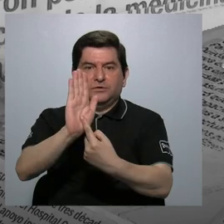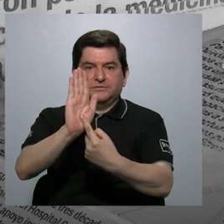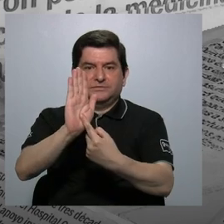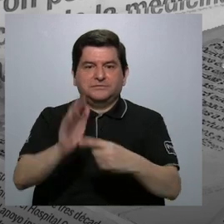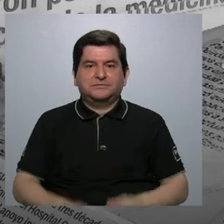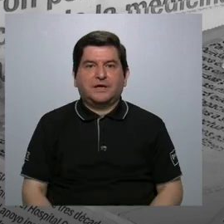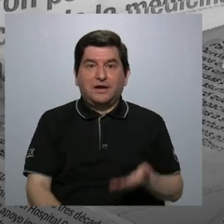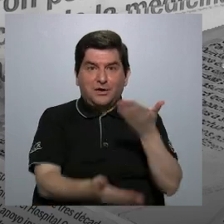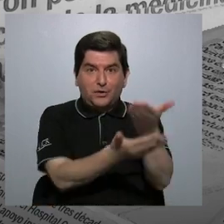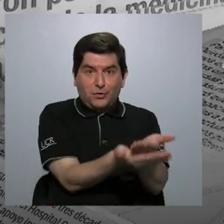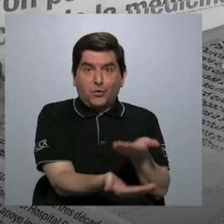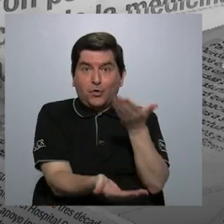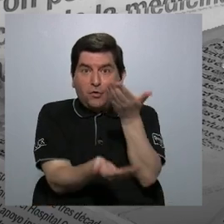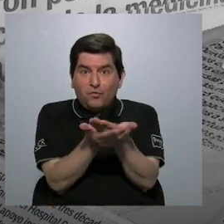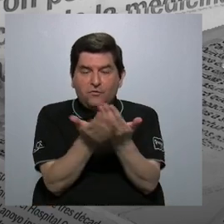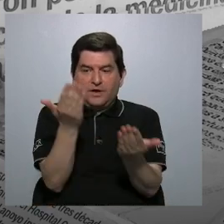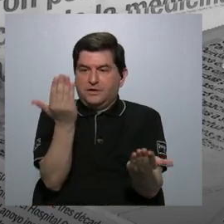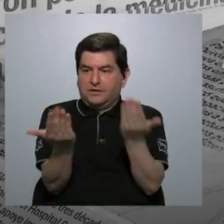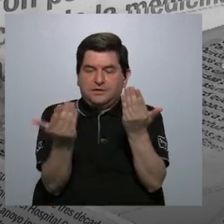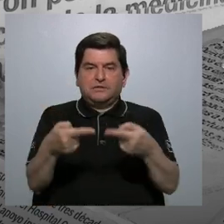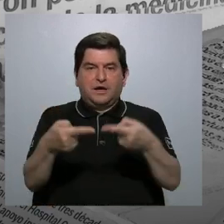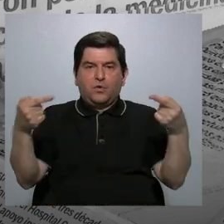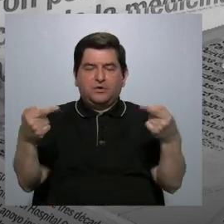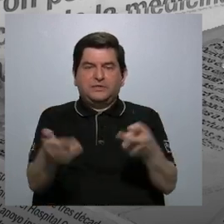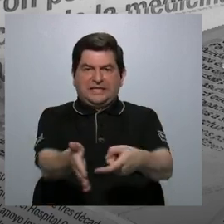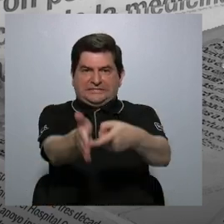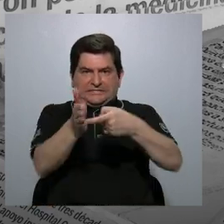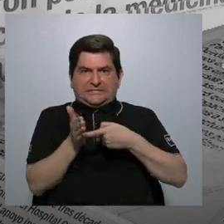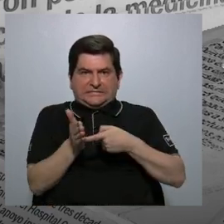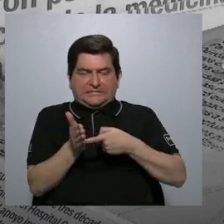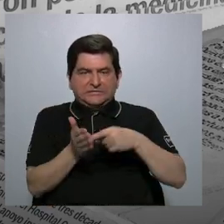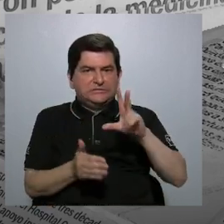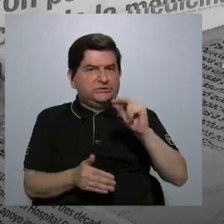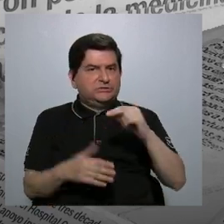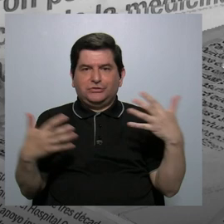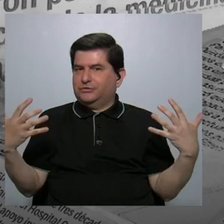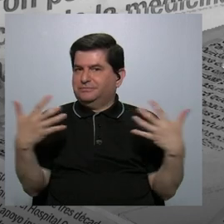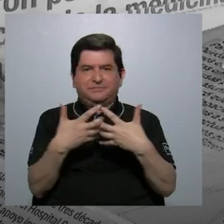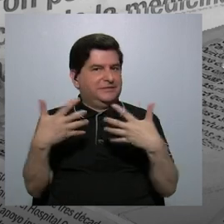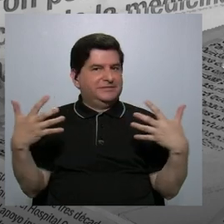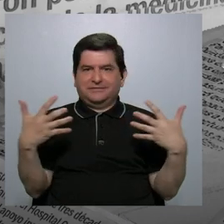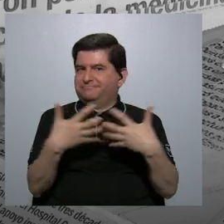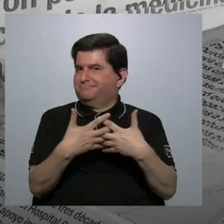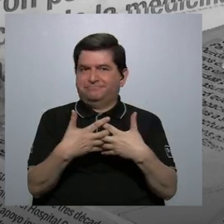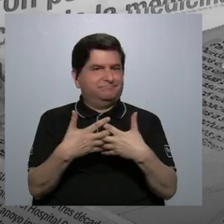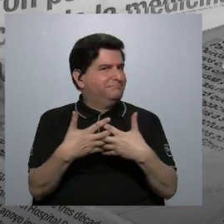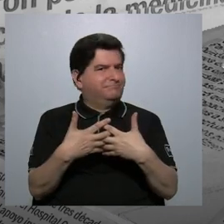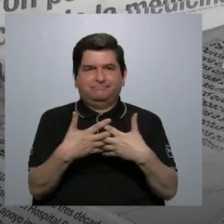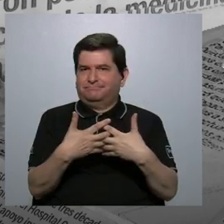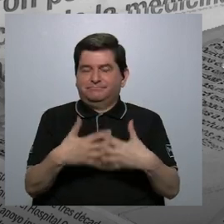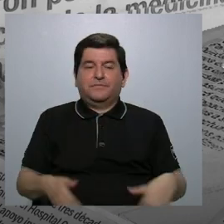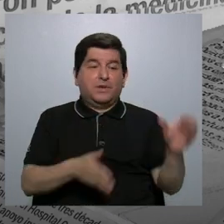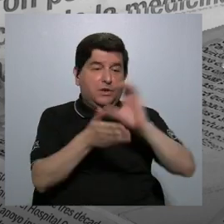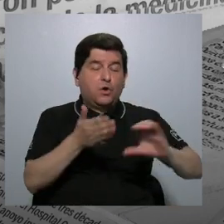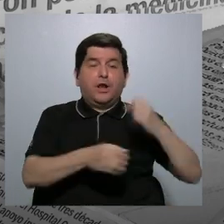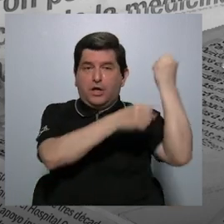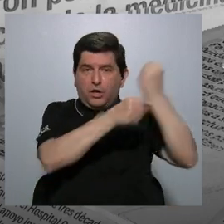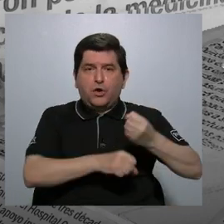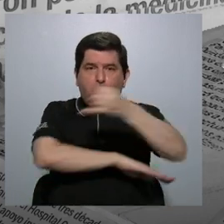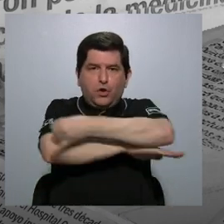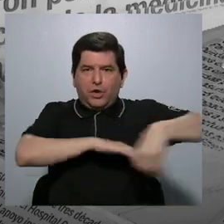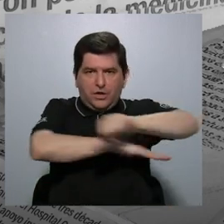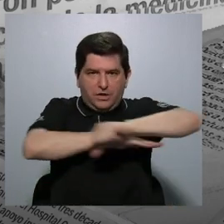cómo la oferta contrastada versus la demanda no están encajando. Y básicamente en el Colegio Federal de